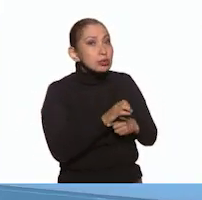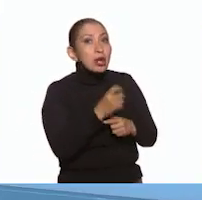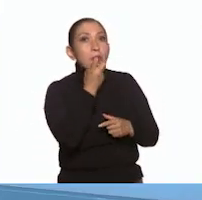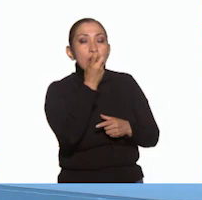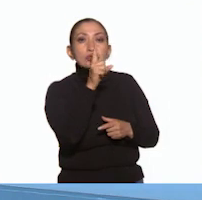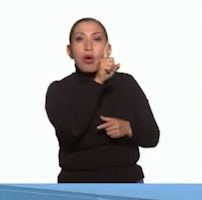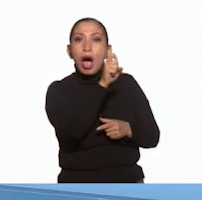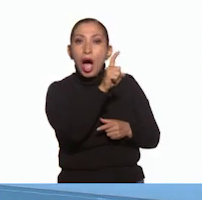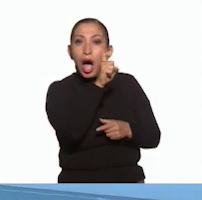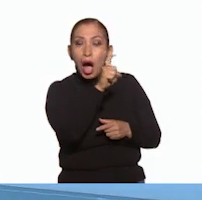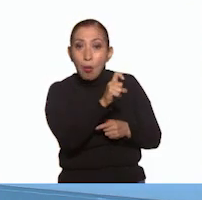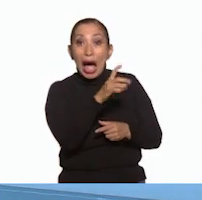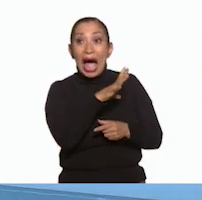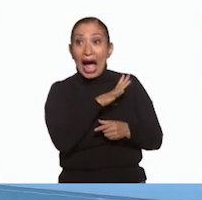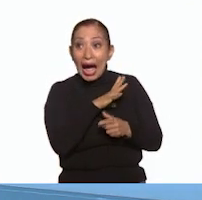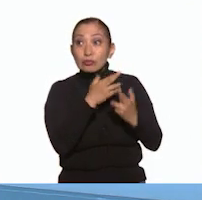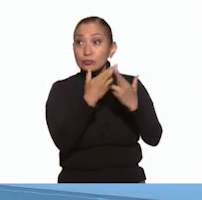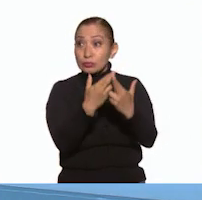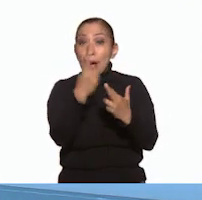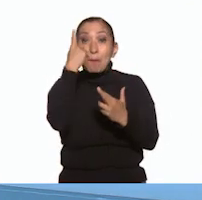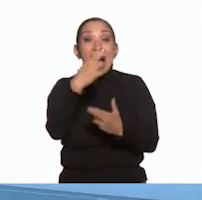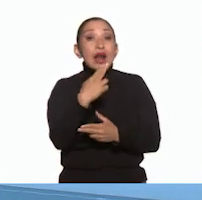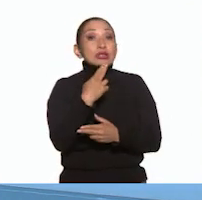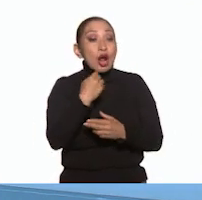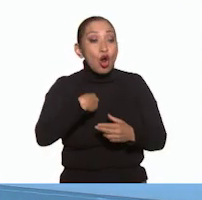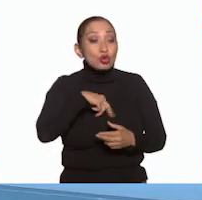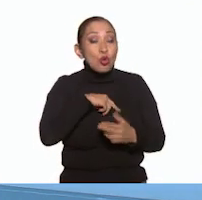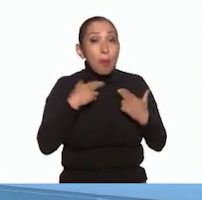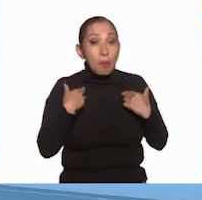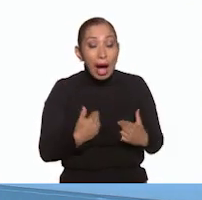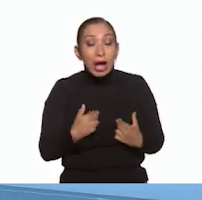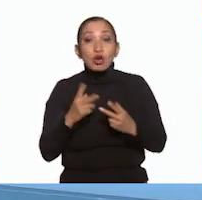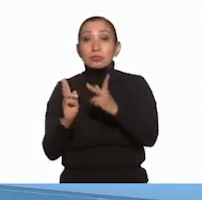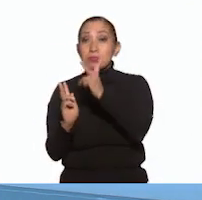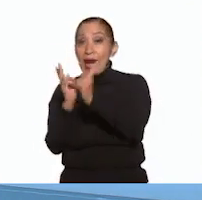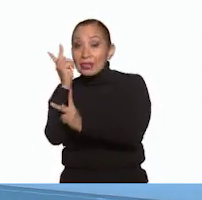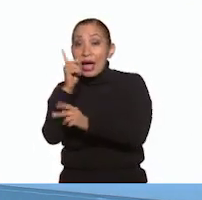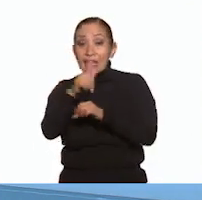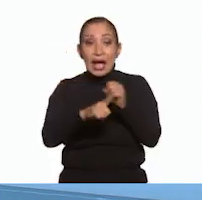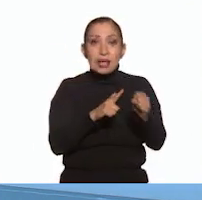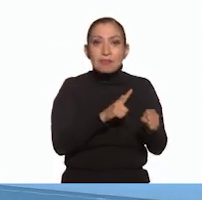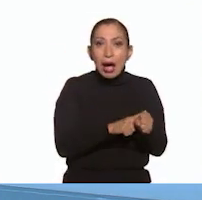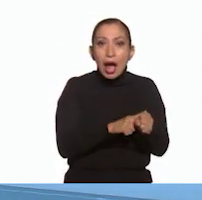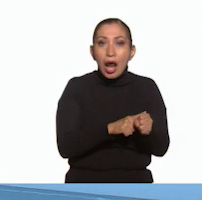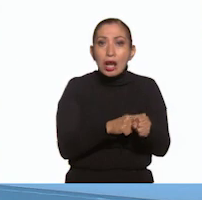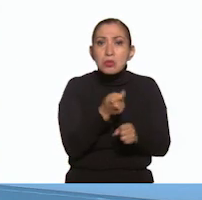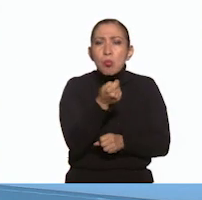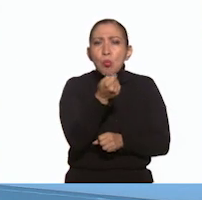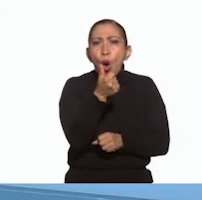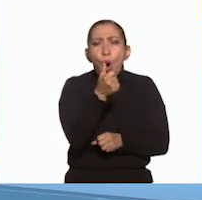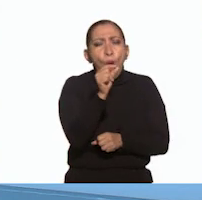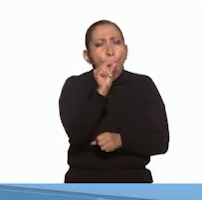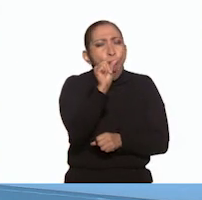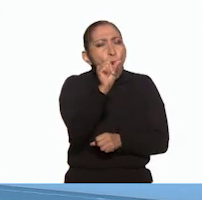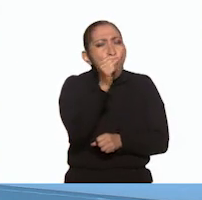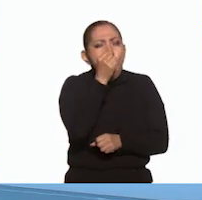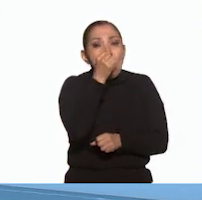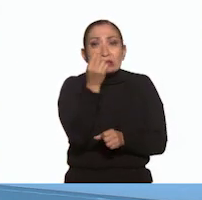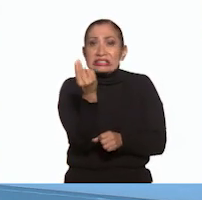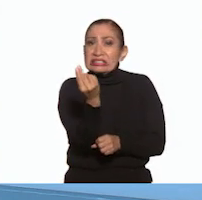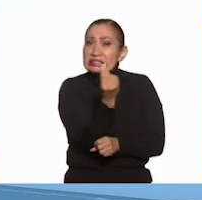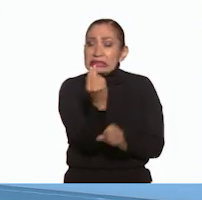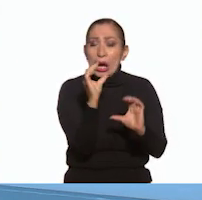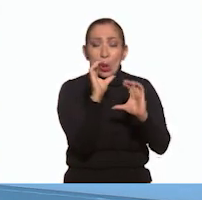el agua disponible para los seres humanos, las plantas y los animales es tan poca que se vuelve